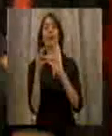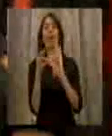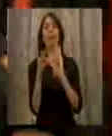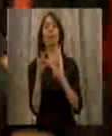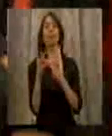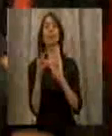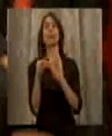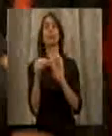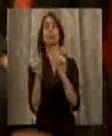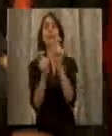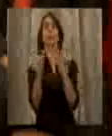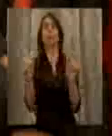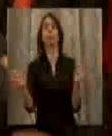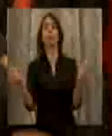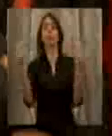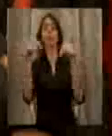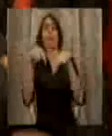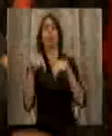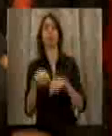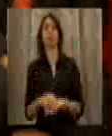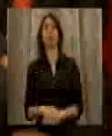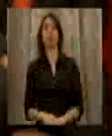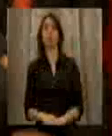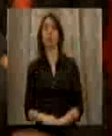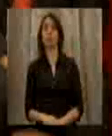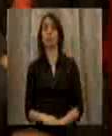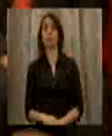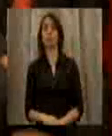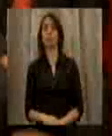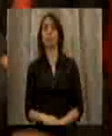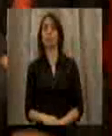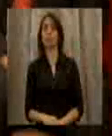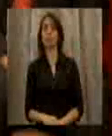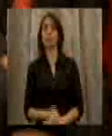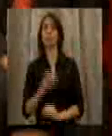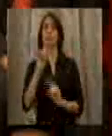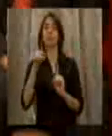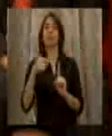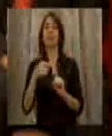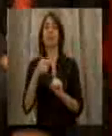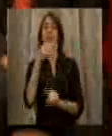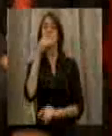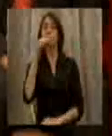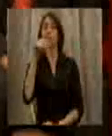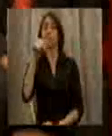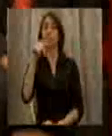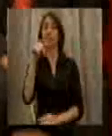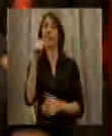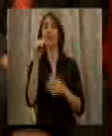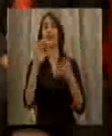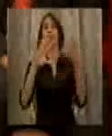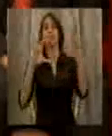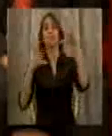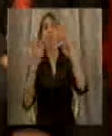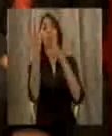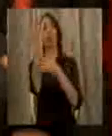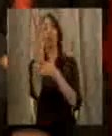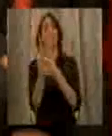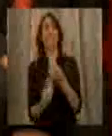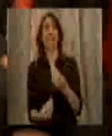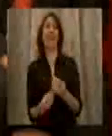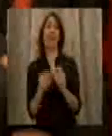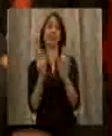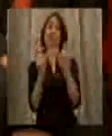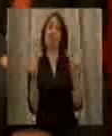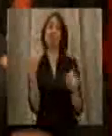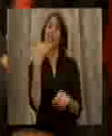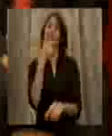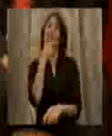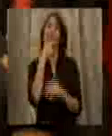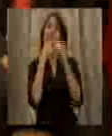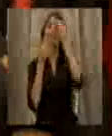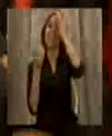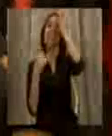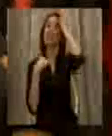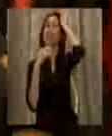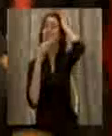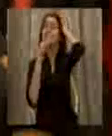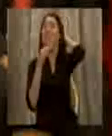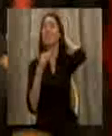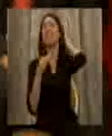agradecimiento por vuestra presencia. Además se dice que hoy día se acaba el mundo. Entonces yo